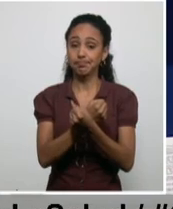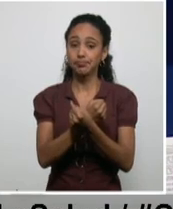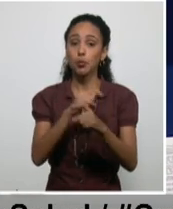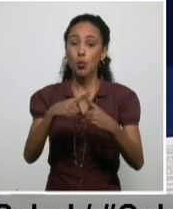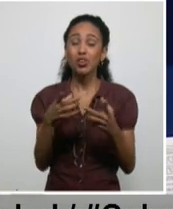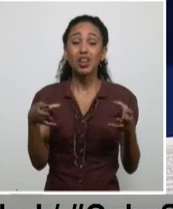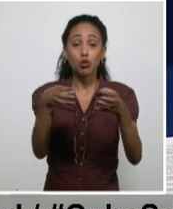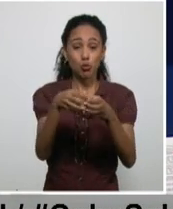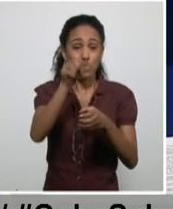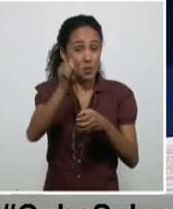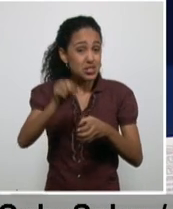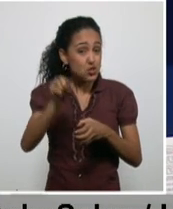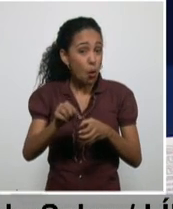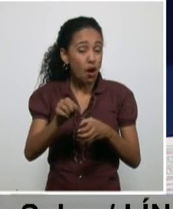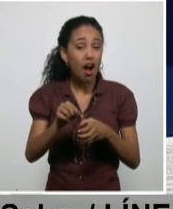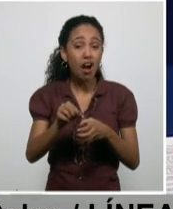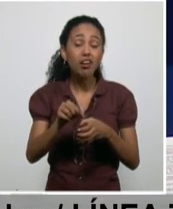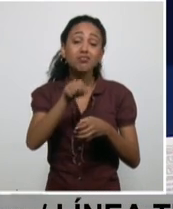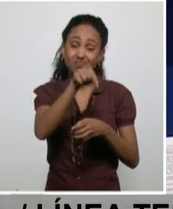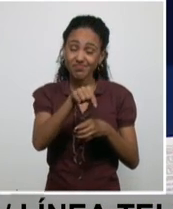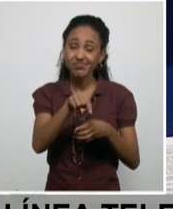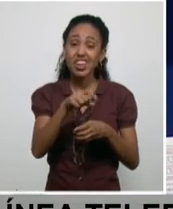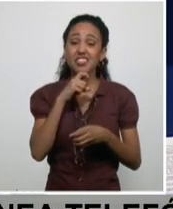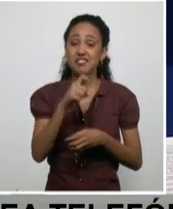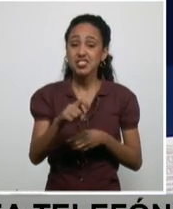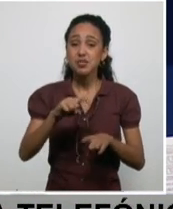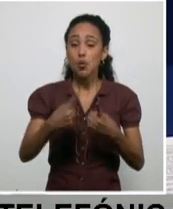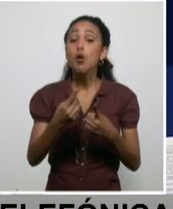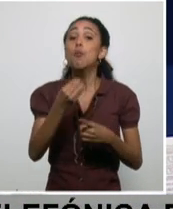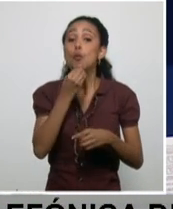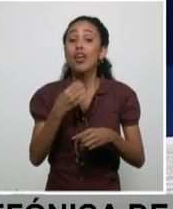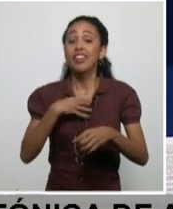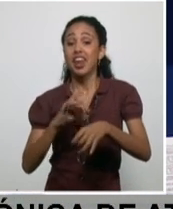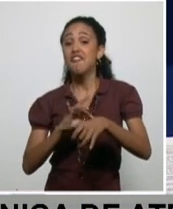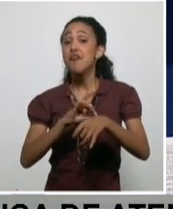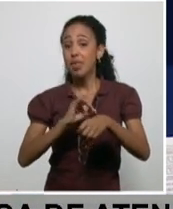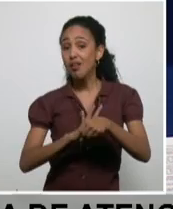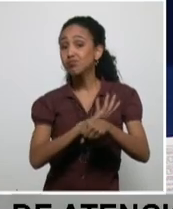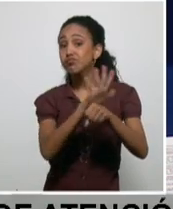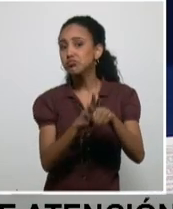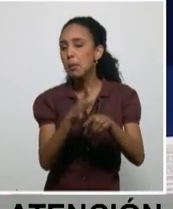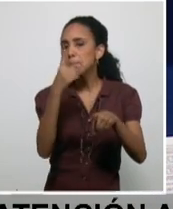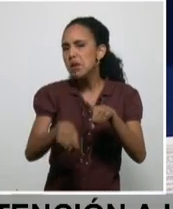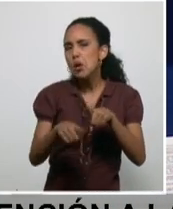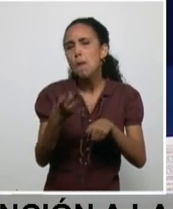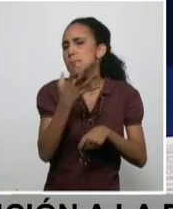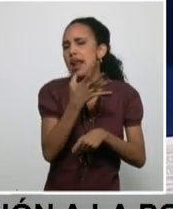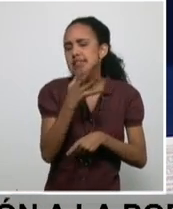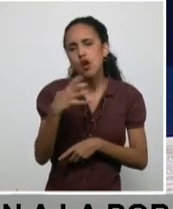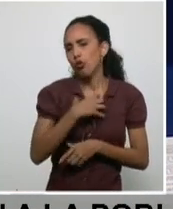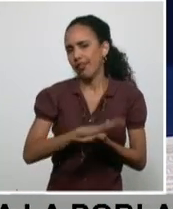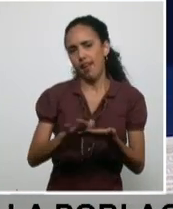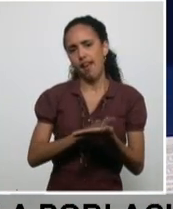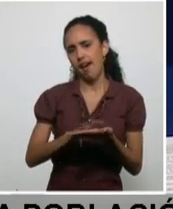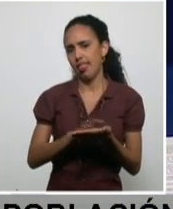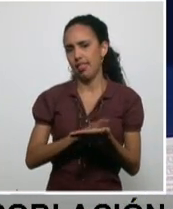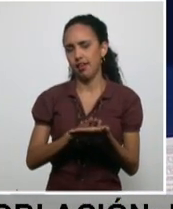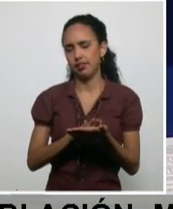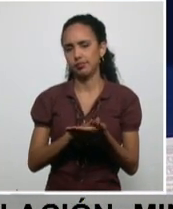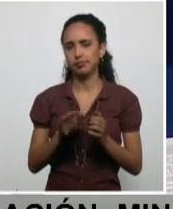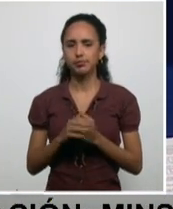población que puede estar infectada y que no tiene manifestaciones de la enfermedad. Y ni usted lo